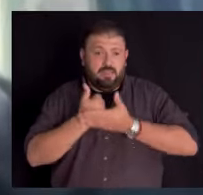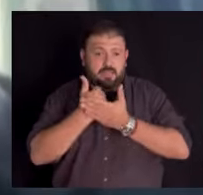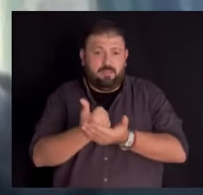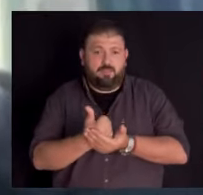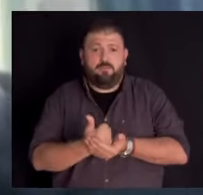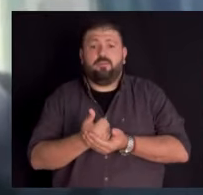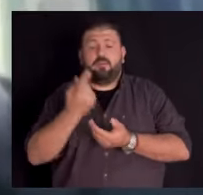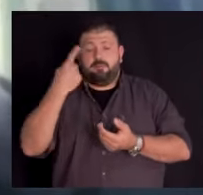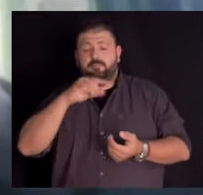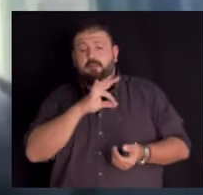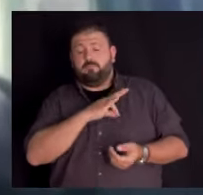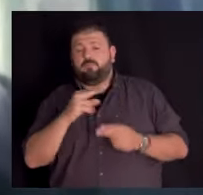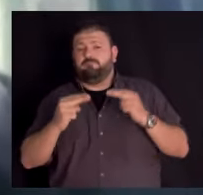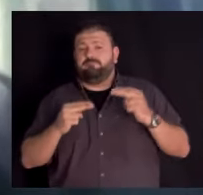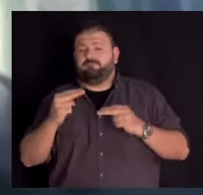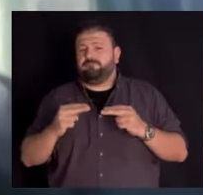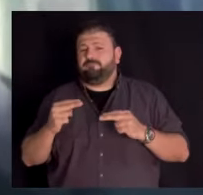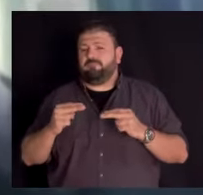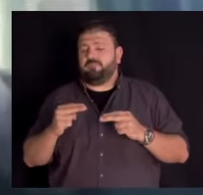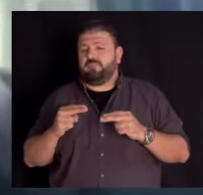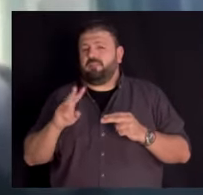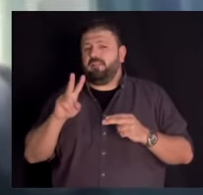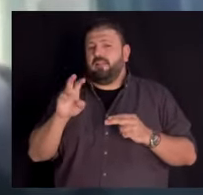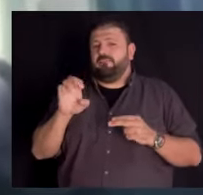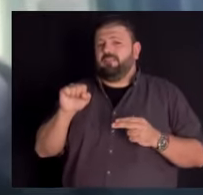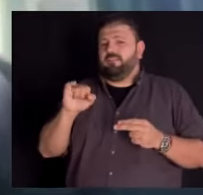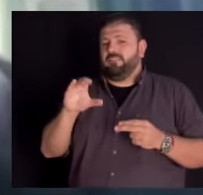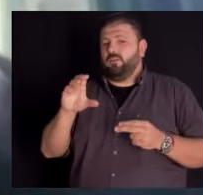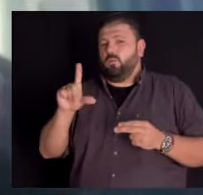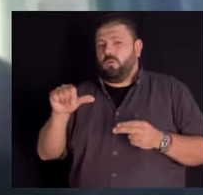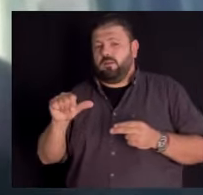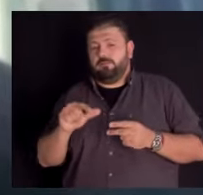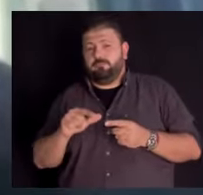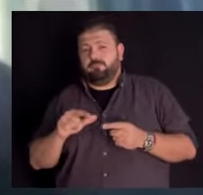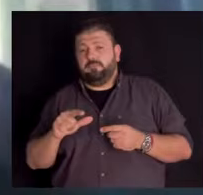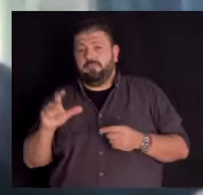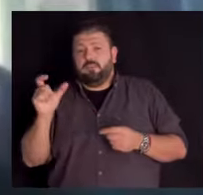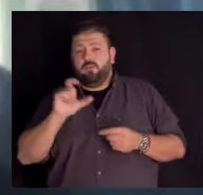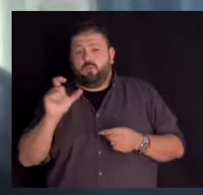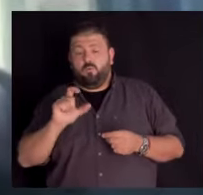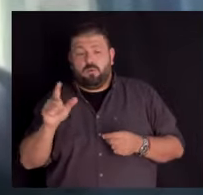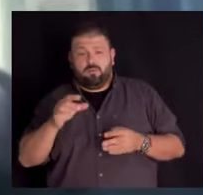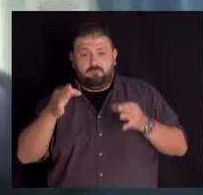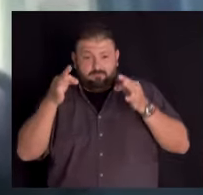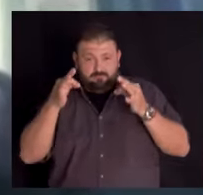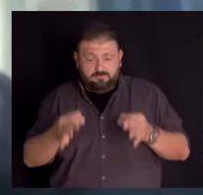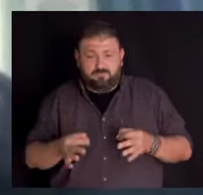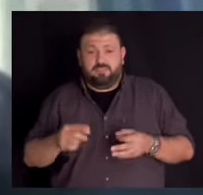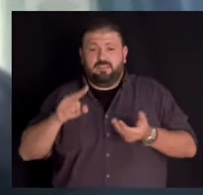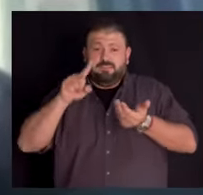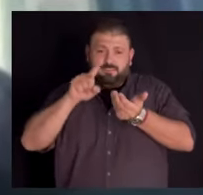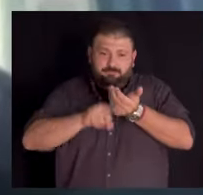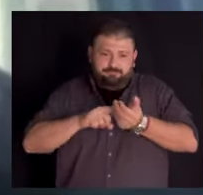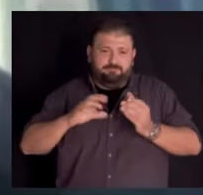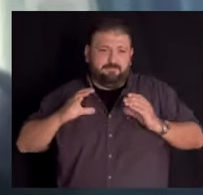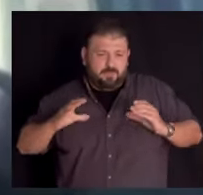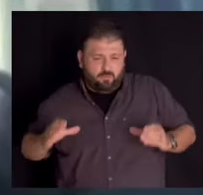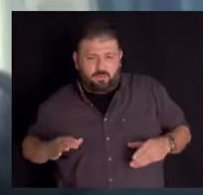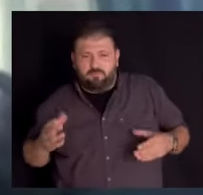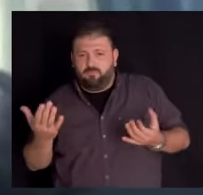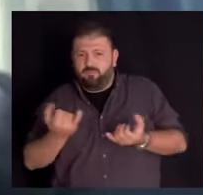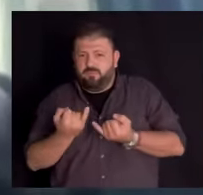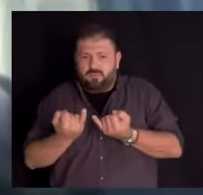a nivel de vesícula. Pero por si fuera poco, actúa a nivel del sistema inmunológico porque también tiene un